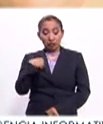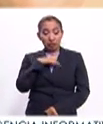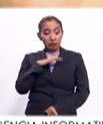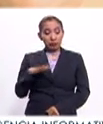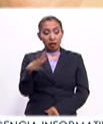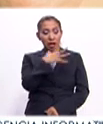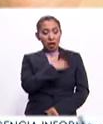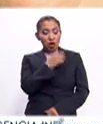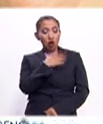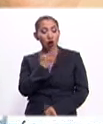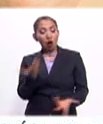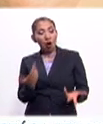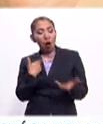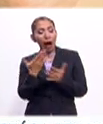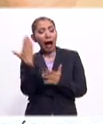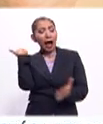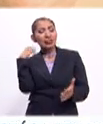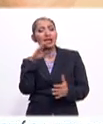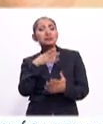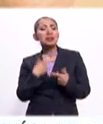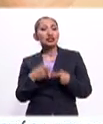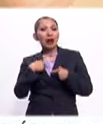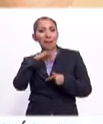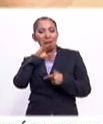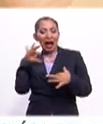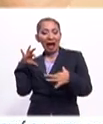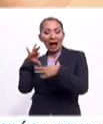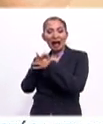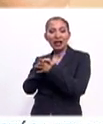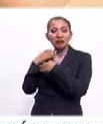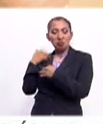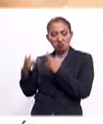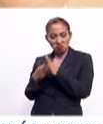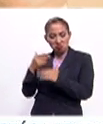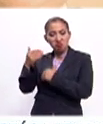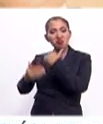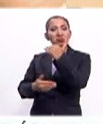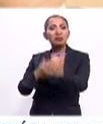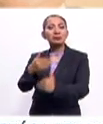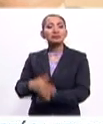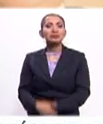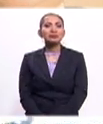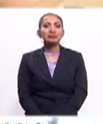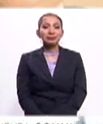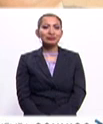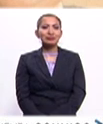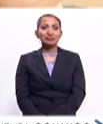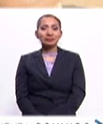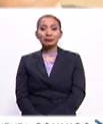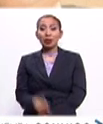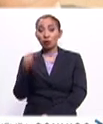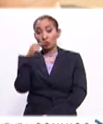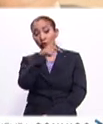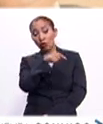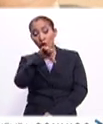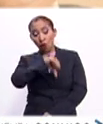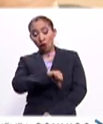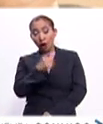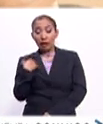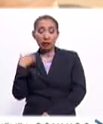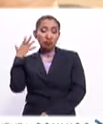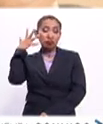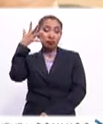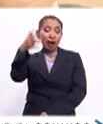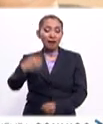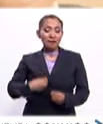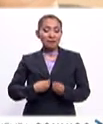Nosotros, hijos o parientes de los hombres del maíz, día a día la estamos continuando. Cuando hoy y mañana los